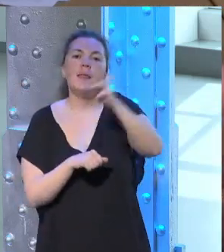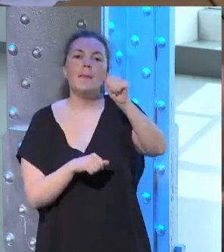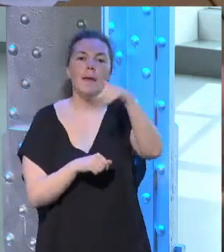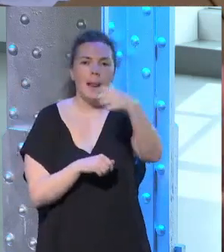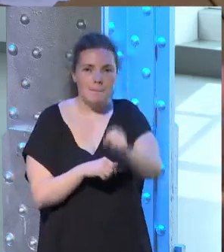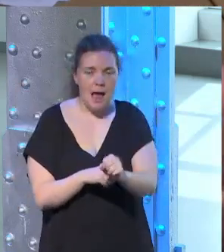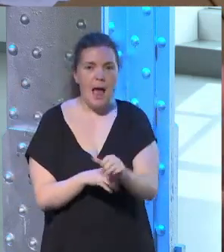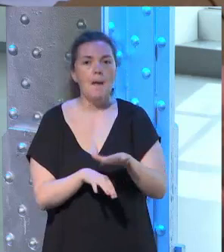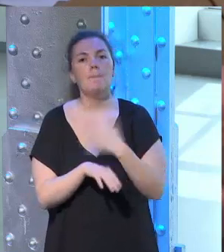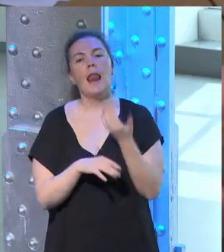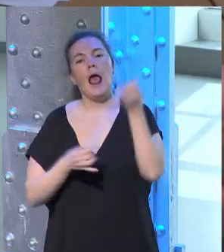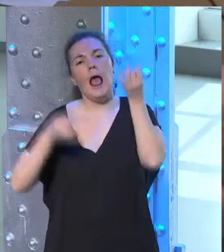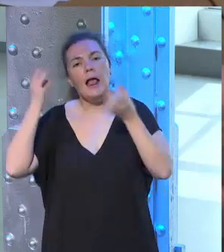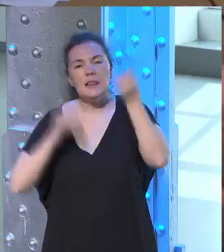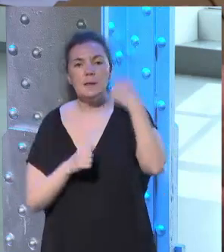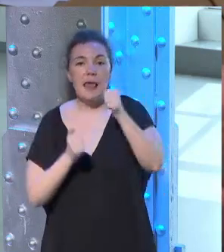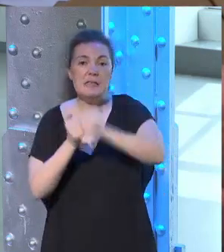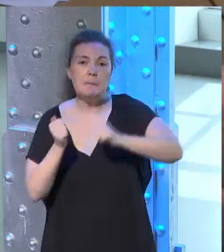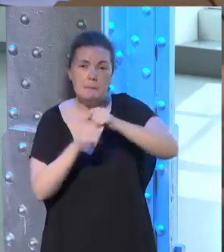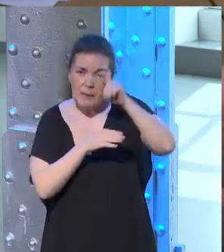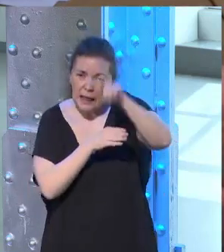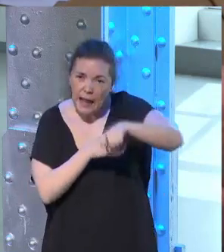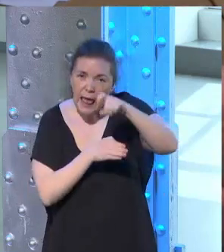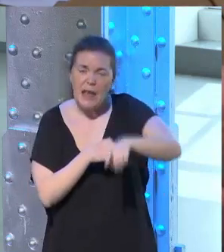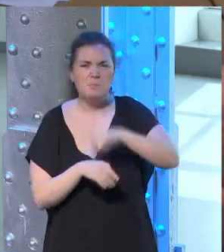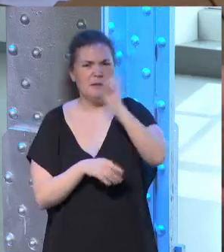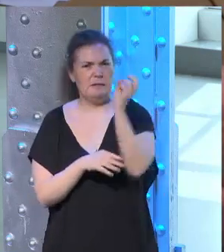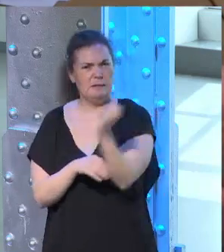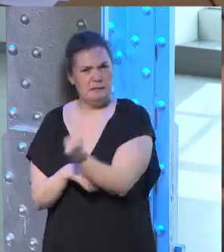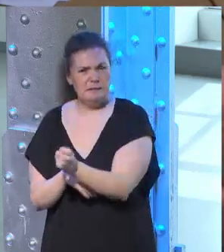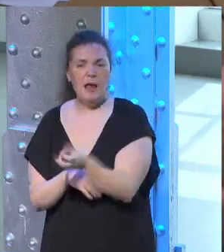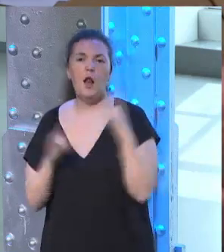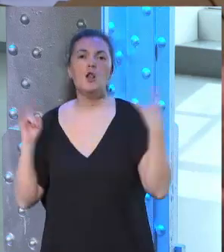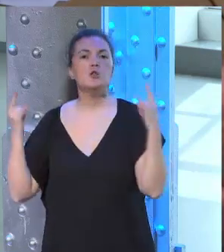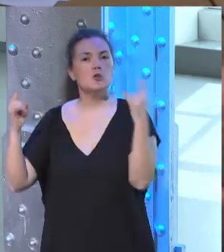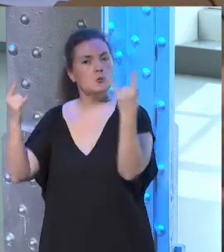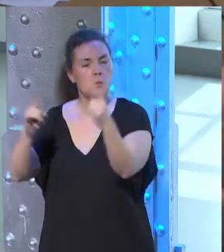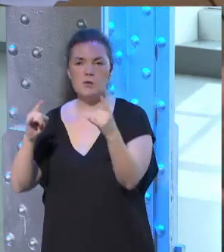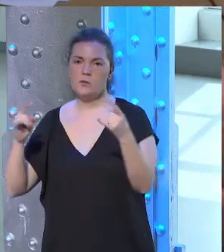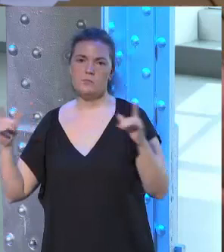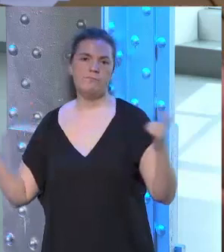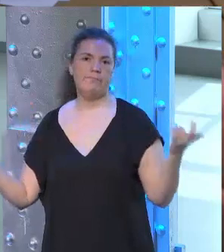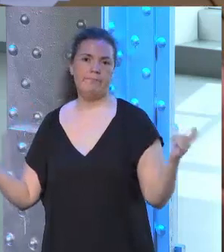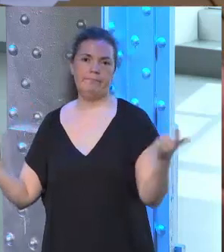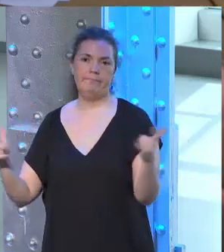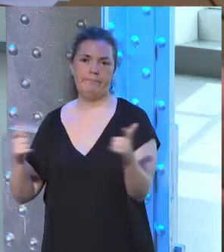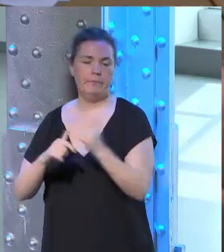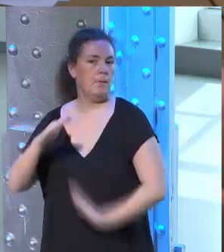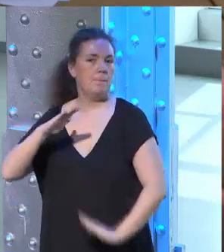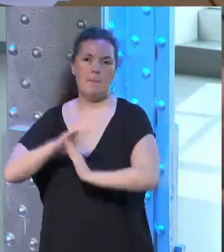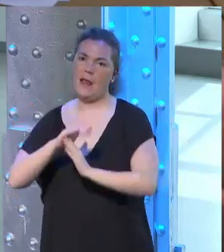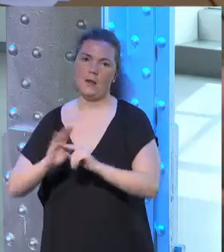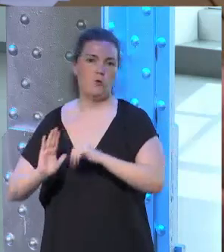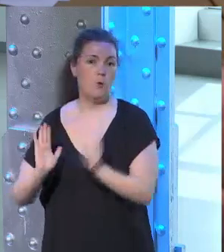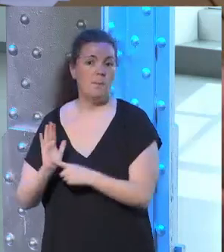para introducir actividades mineras, para un montón de cosas. Los bosques tropicales siguen destruyéndose cada día. Eso hay que pararlo 100%. Es decir,